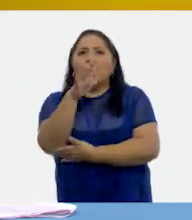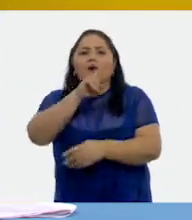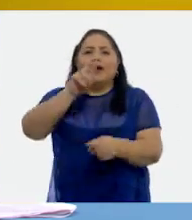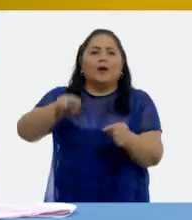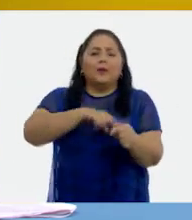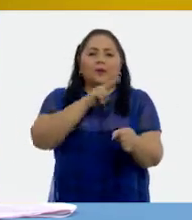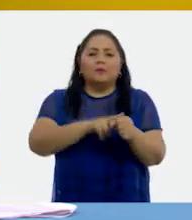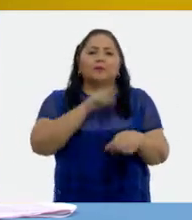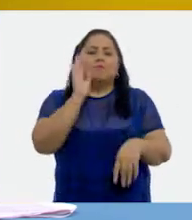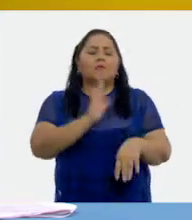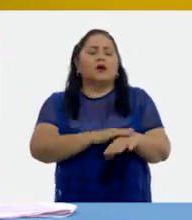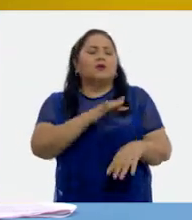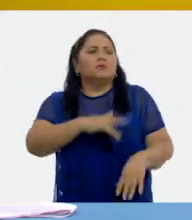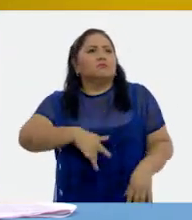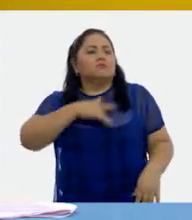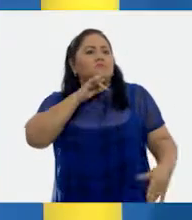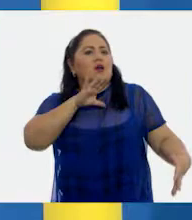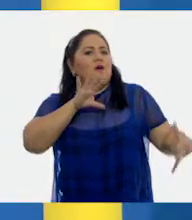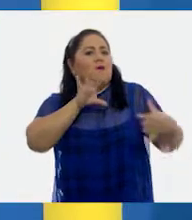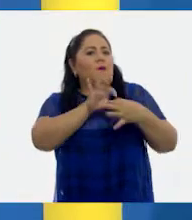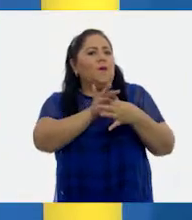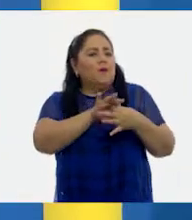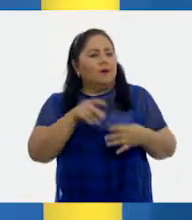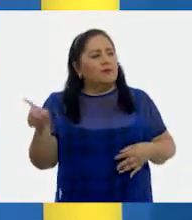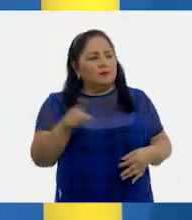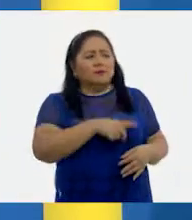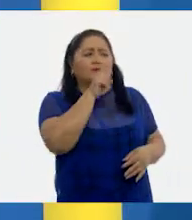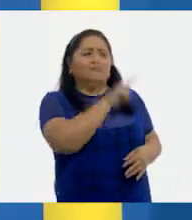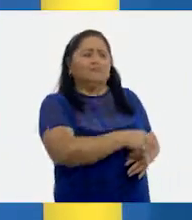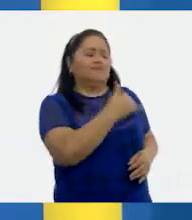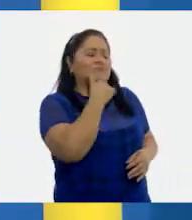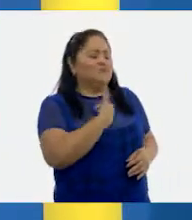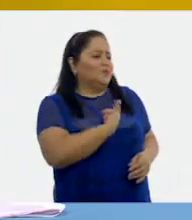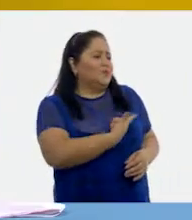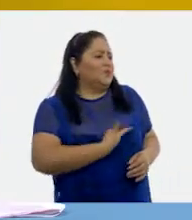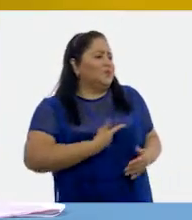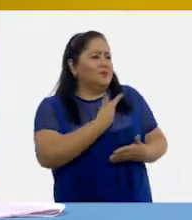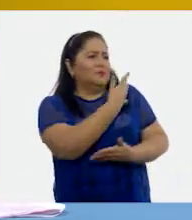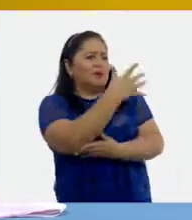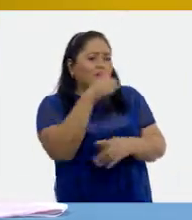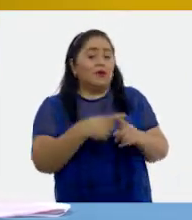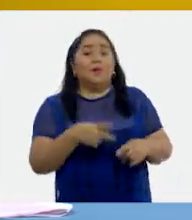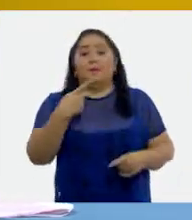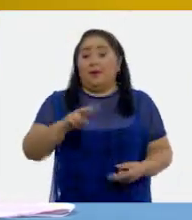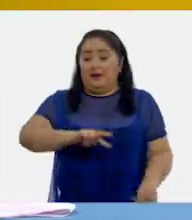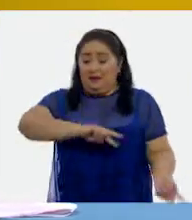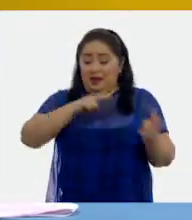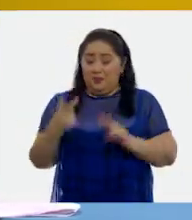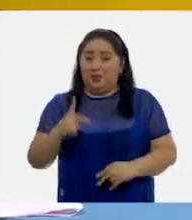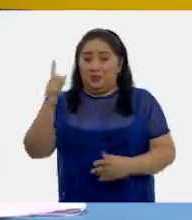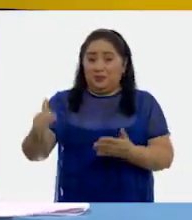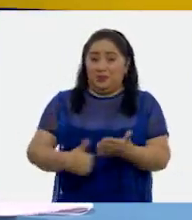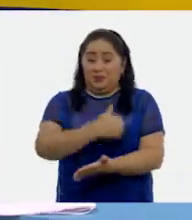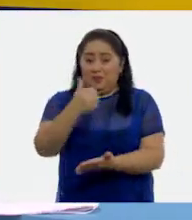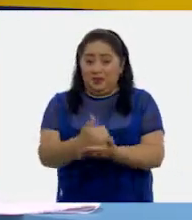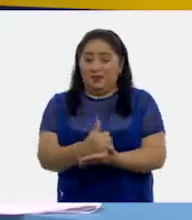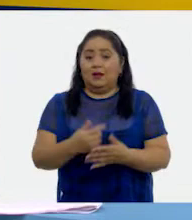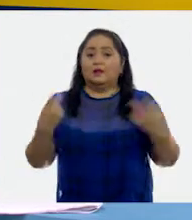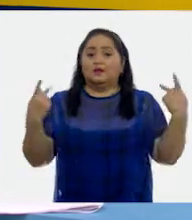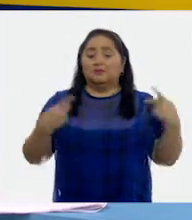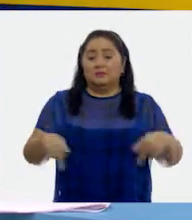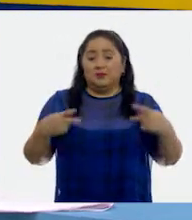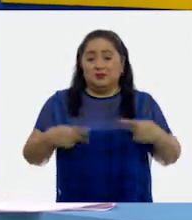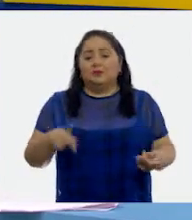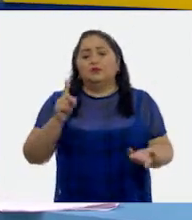más estrecho. Uy, me encanta la naturaleza, maestro. Es hermosa. En cambio, en las ciudades, las personas se